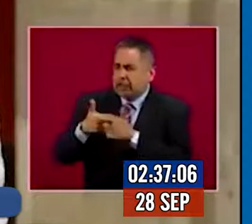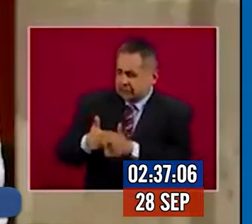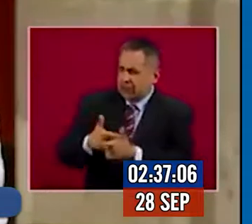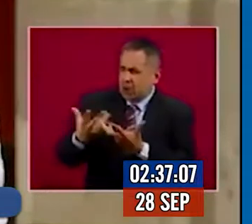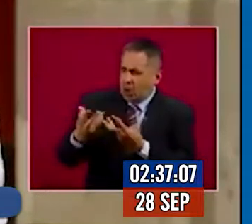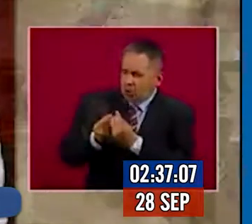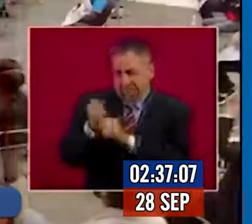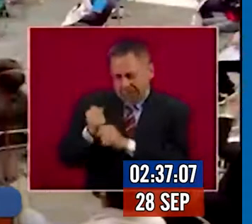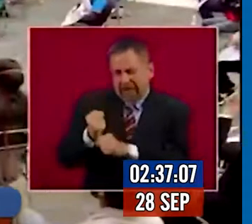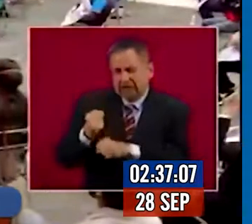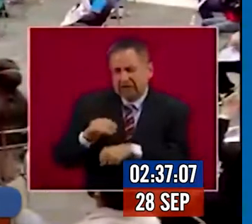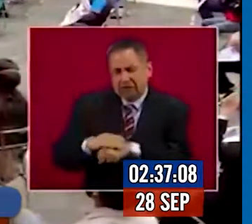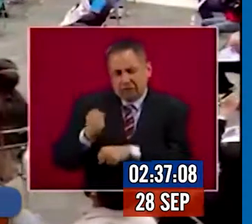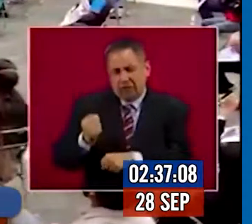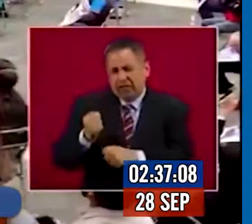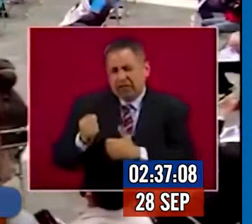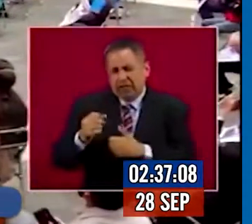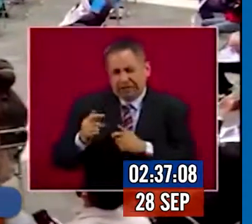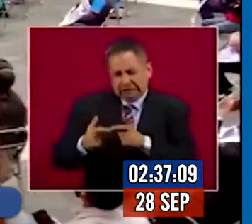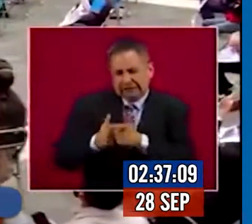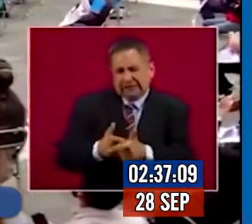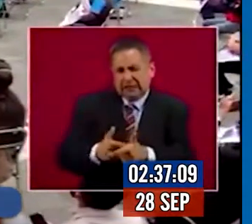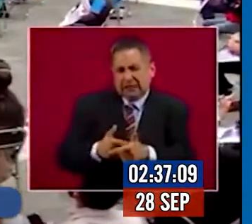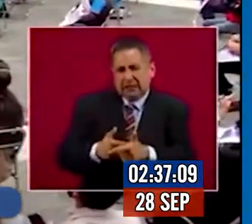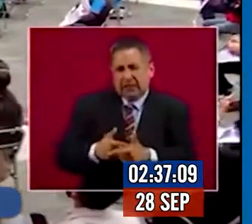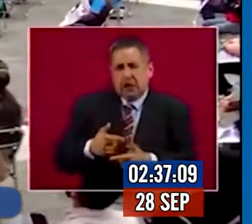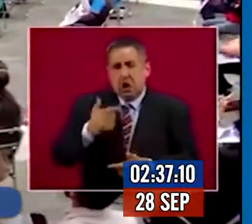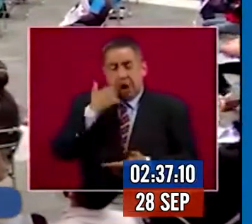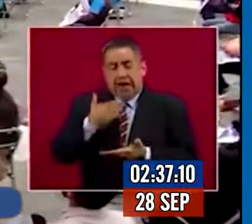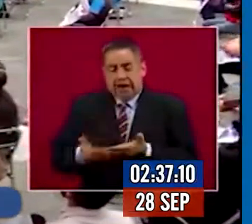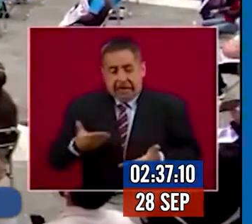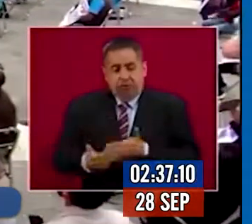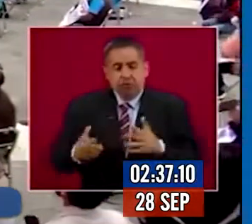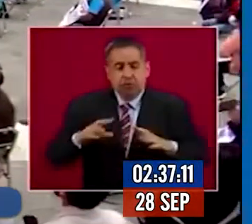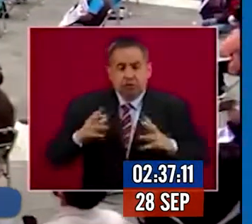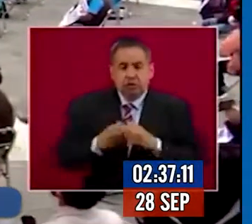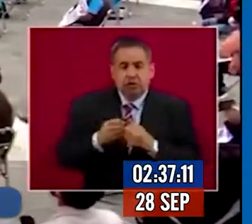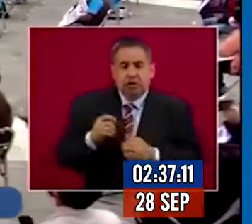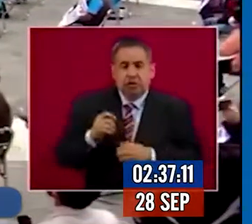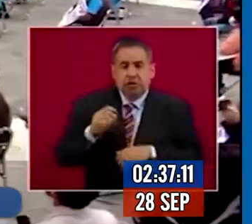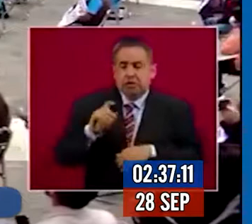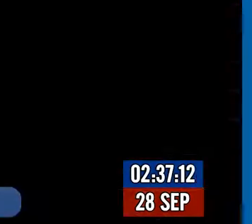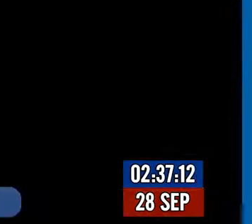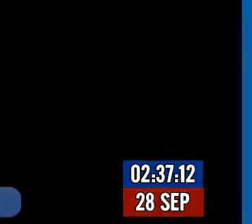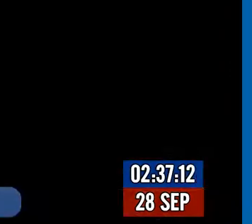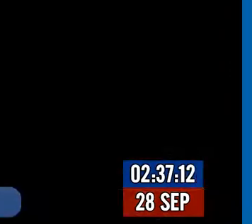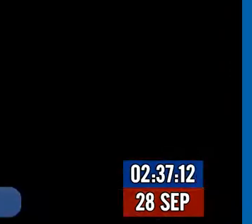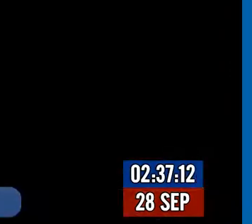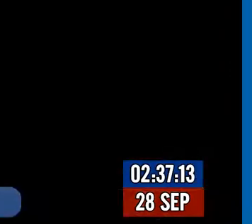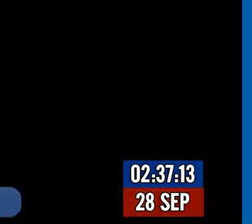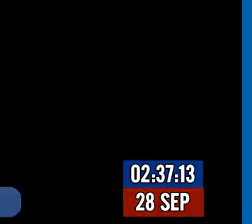caminando juntos nosotros queríamos llegar hoy 26 pues con algo más no